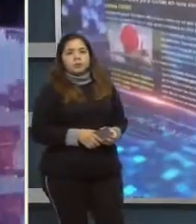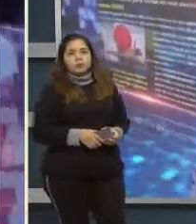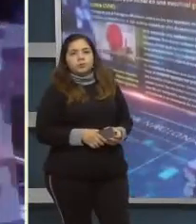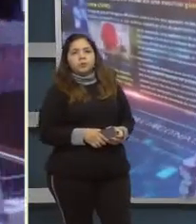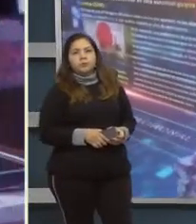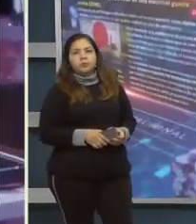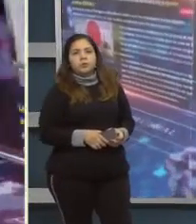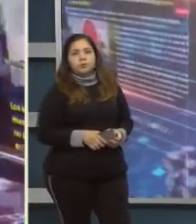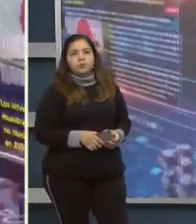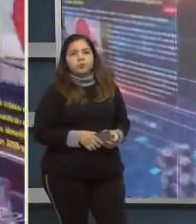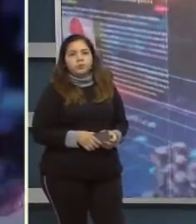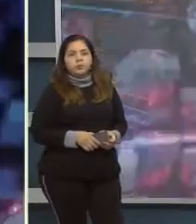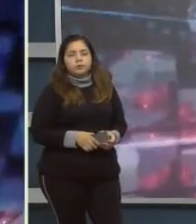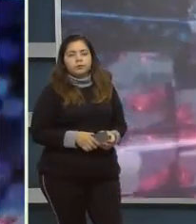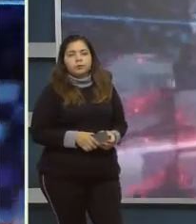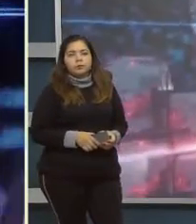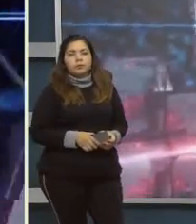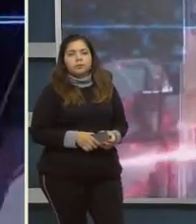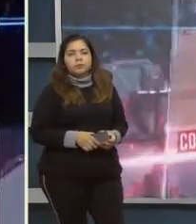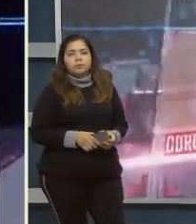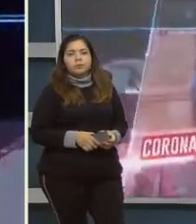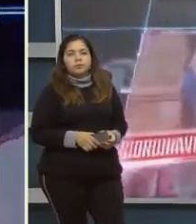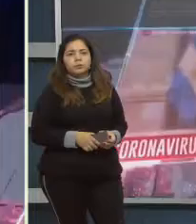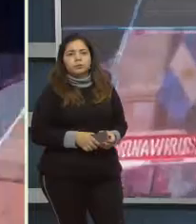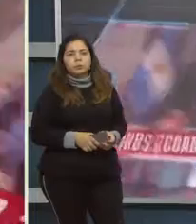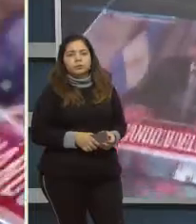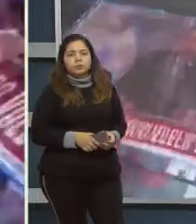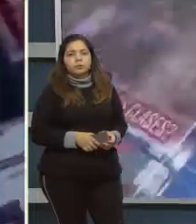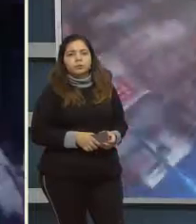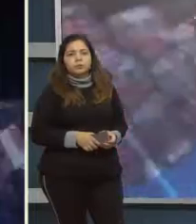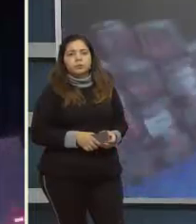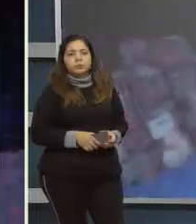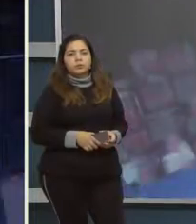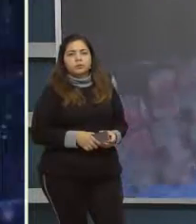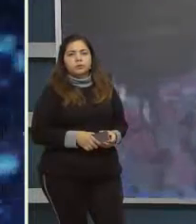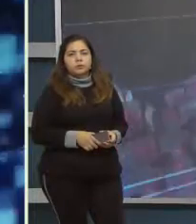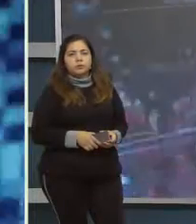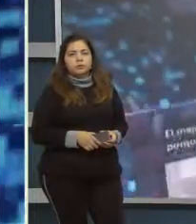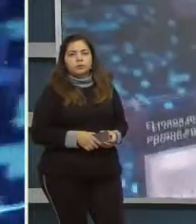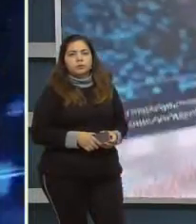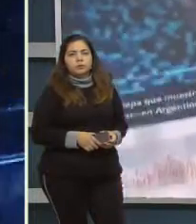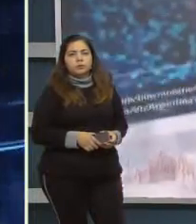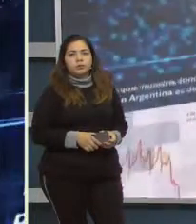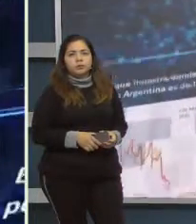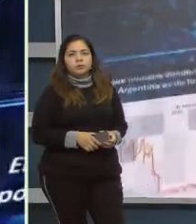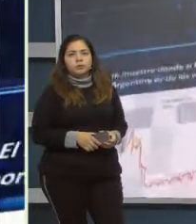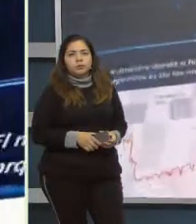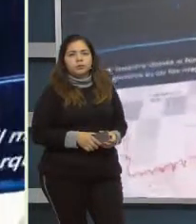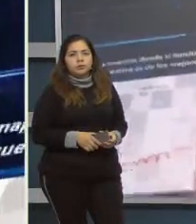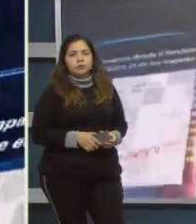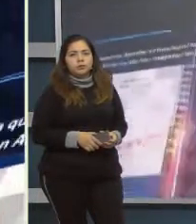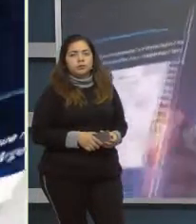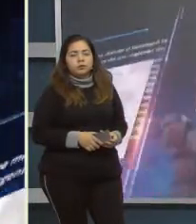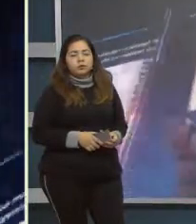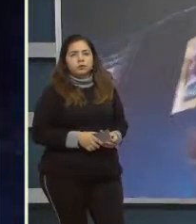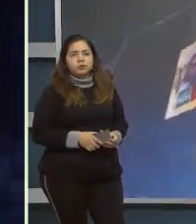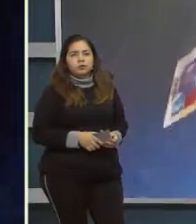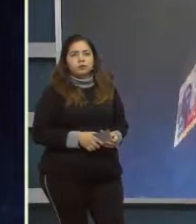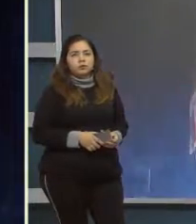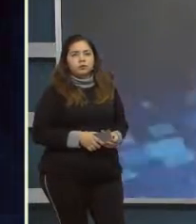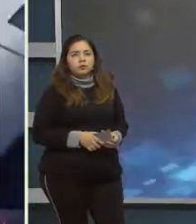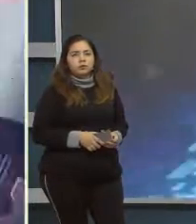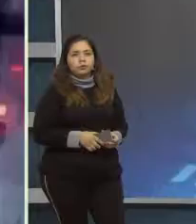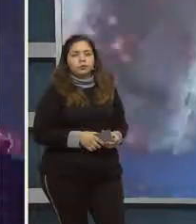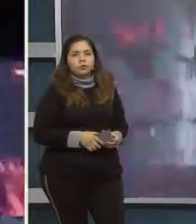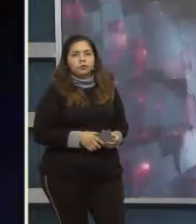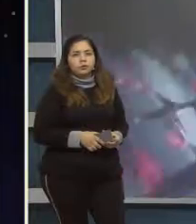a distancia, va a ser virtual. La inscripción, la presentación de papeles, la confirmación de fechas, la